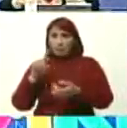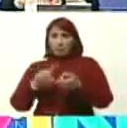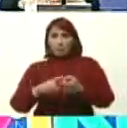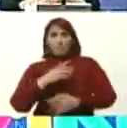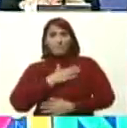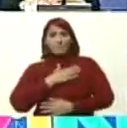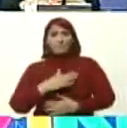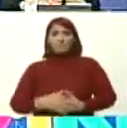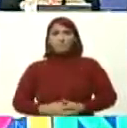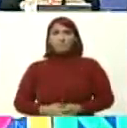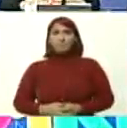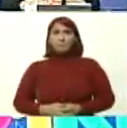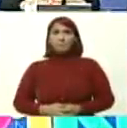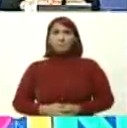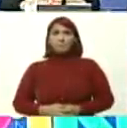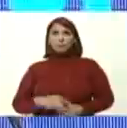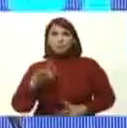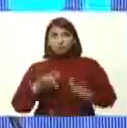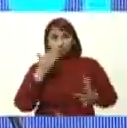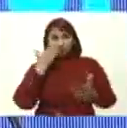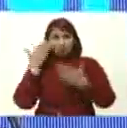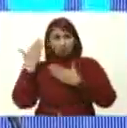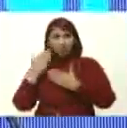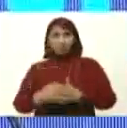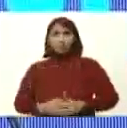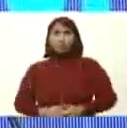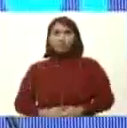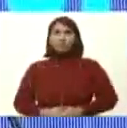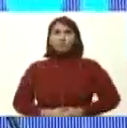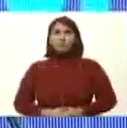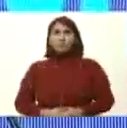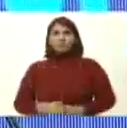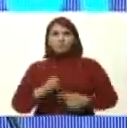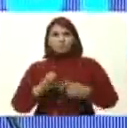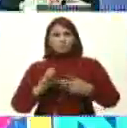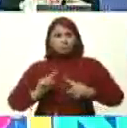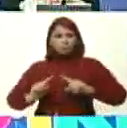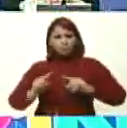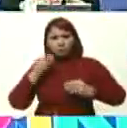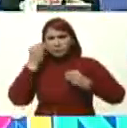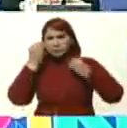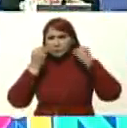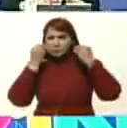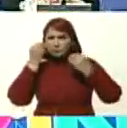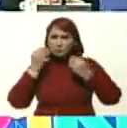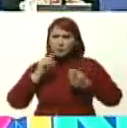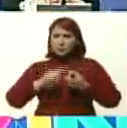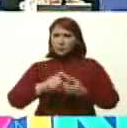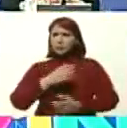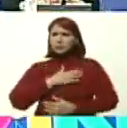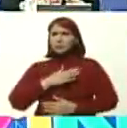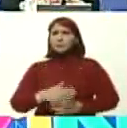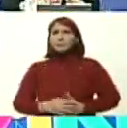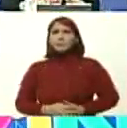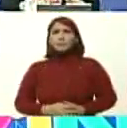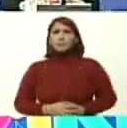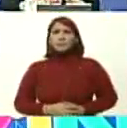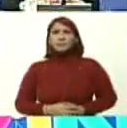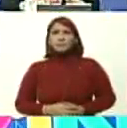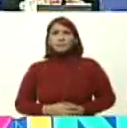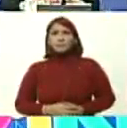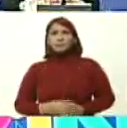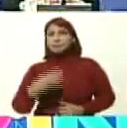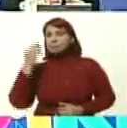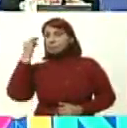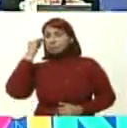Flores. Secretaria, estratega, Cilia, es una